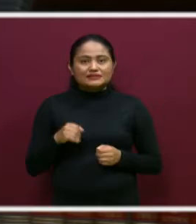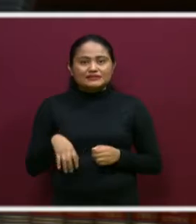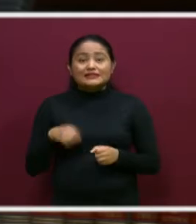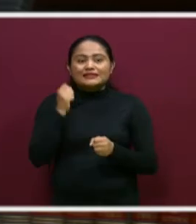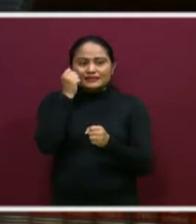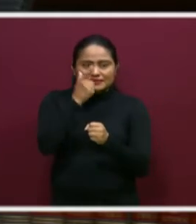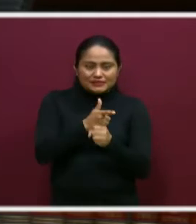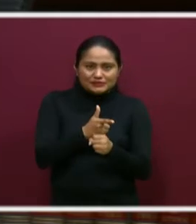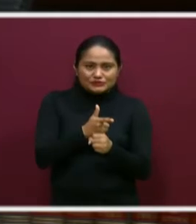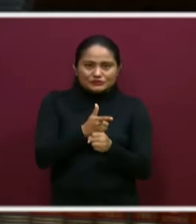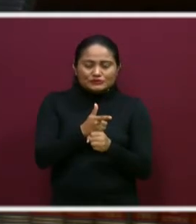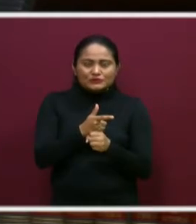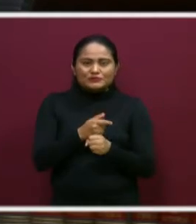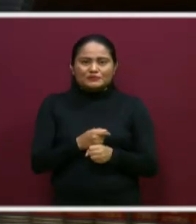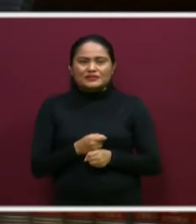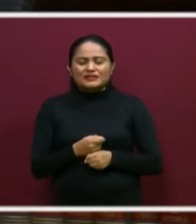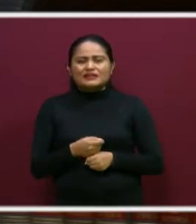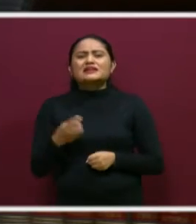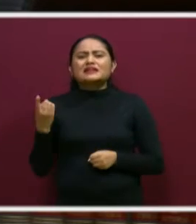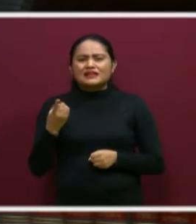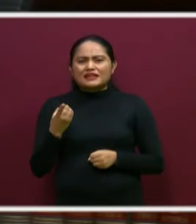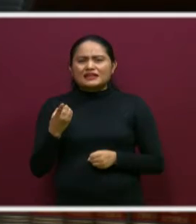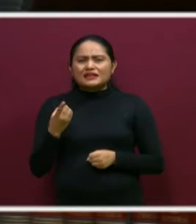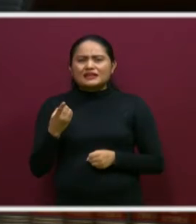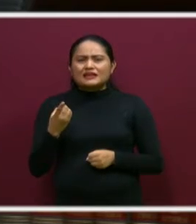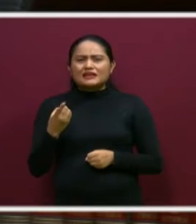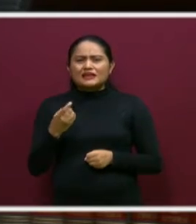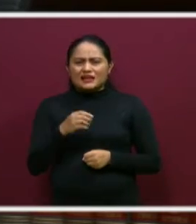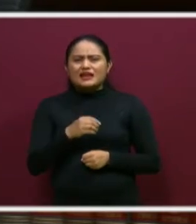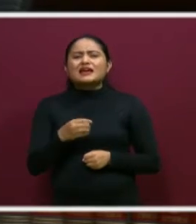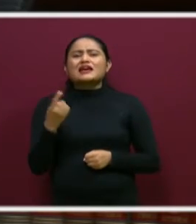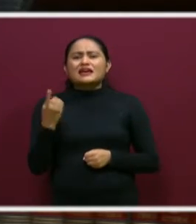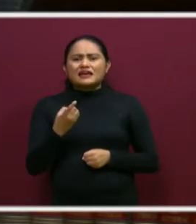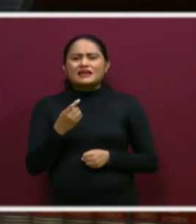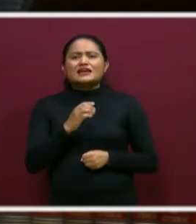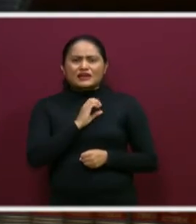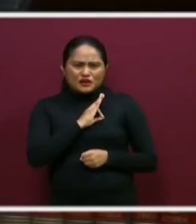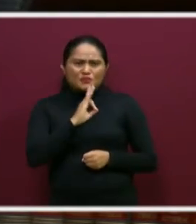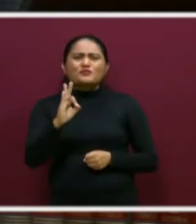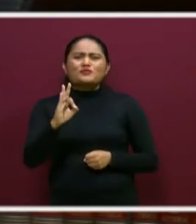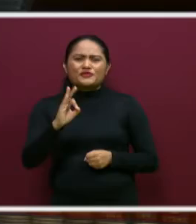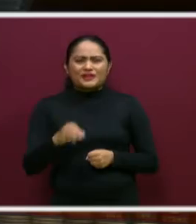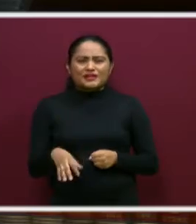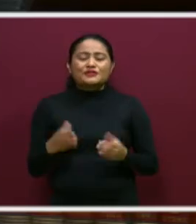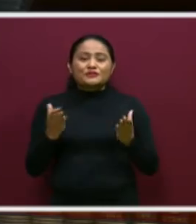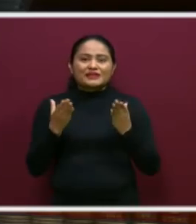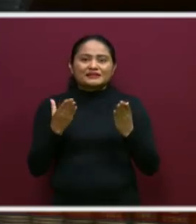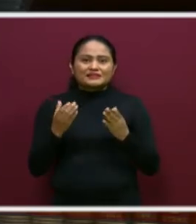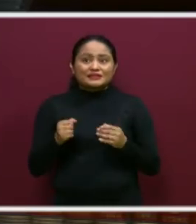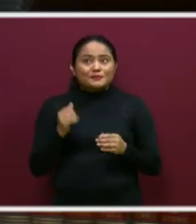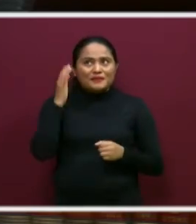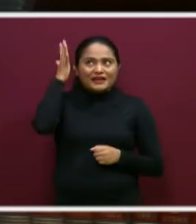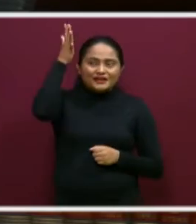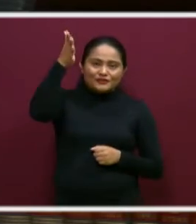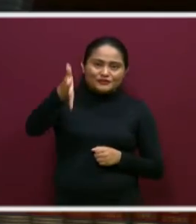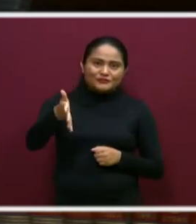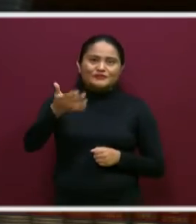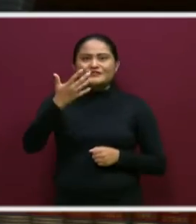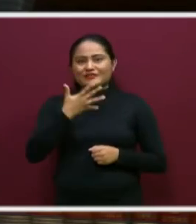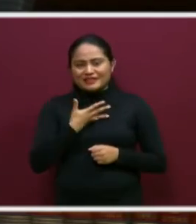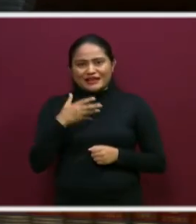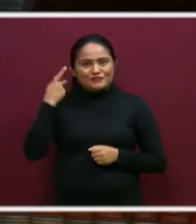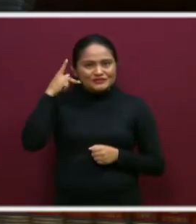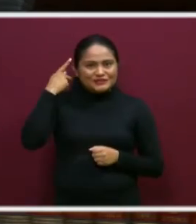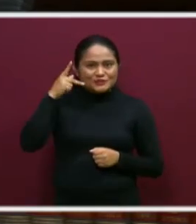interese nuevos conceptos a los niños para que en algún futuro tengamos a artistas plásticos reconocidos en puebla o